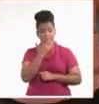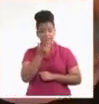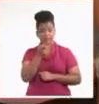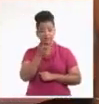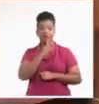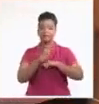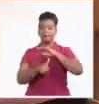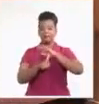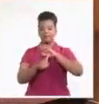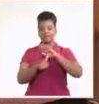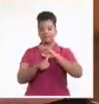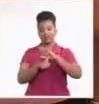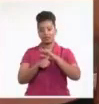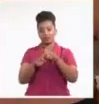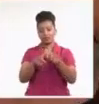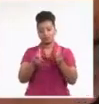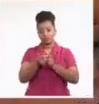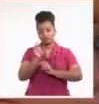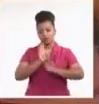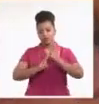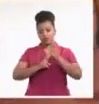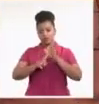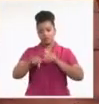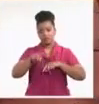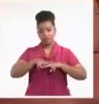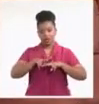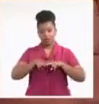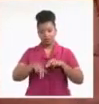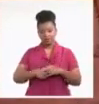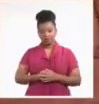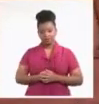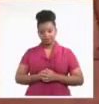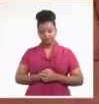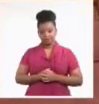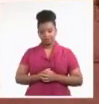Iríbar, presidente del Consejo de Defensa Provincial en La Habana. Adelante, Estudios Centrales.